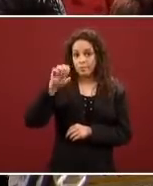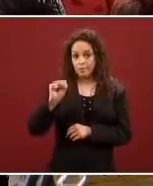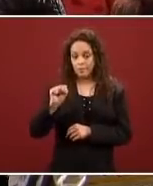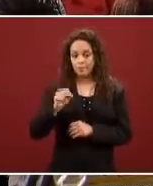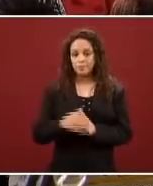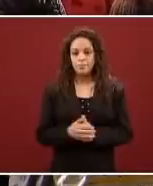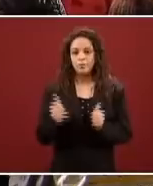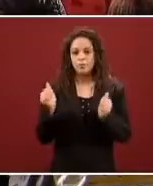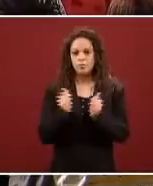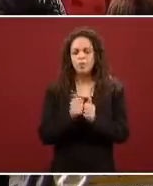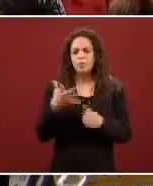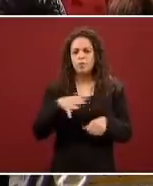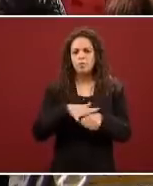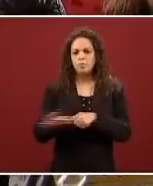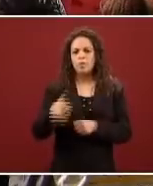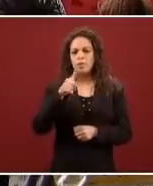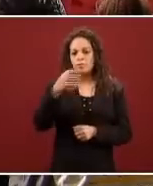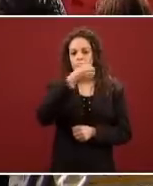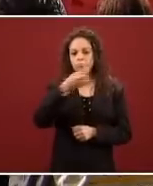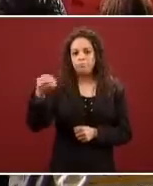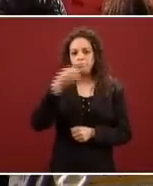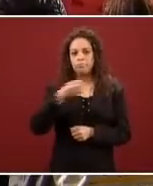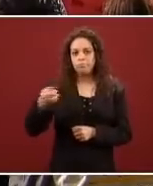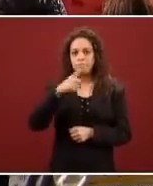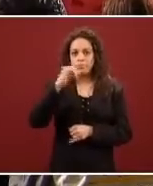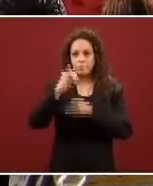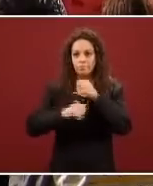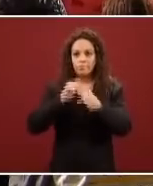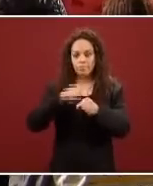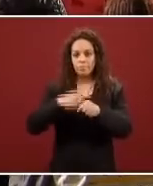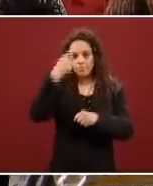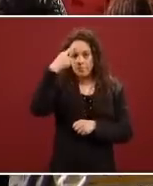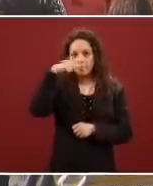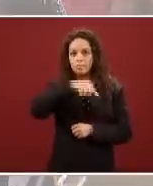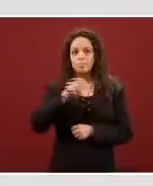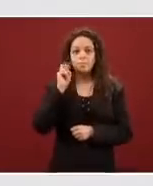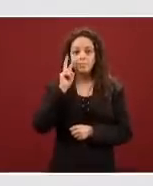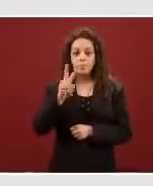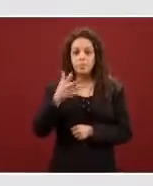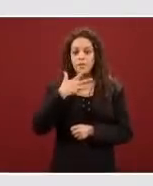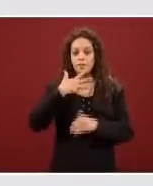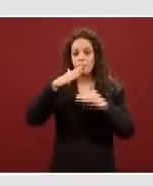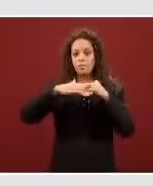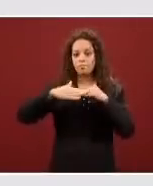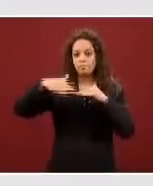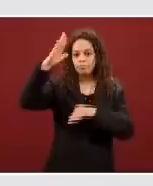a las cifras internacionales, por lo que ustedes pueden ver, estamos arriba de los